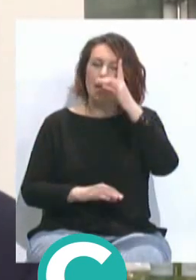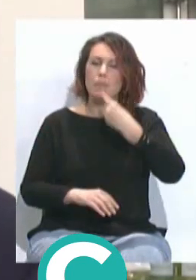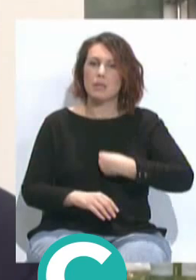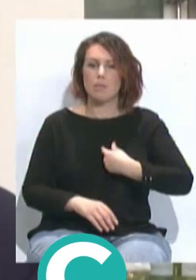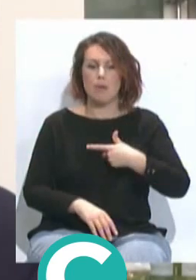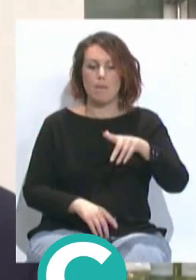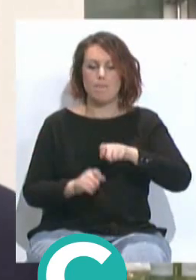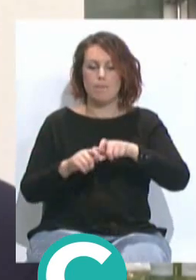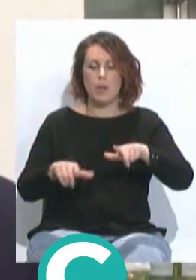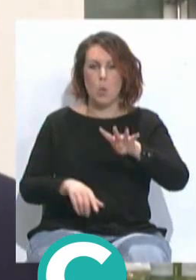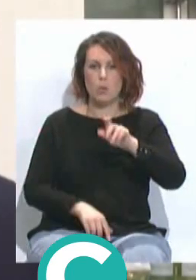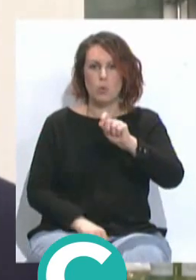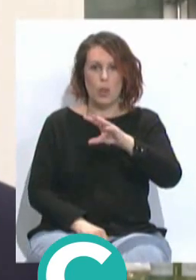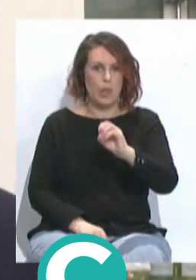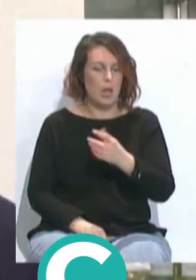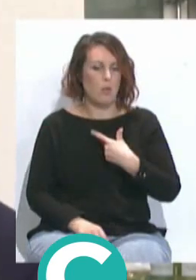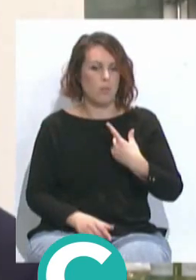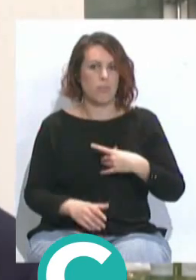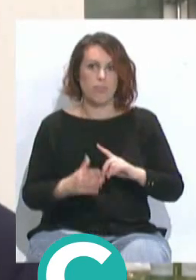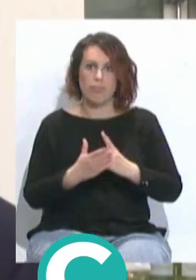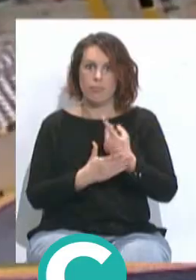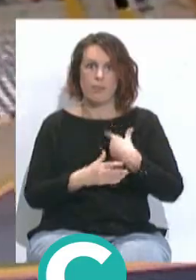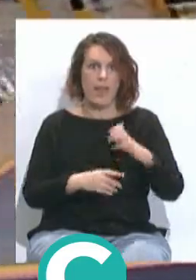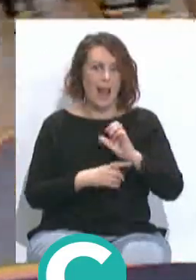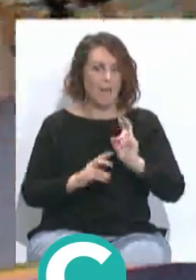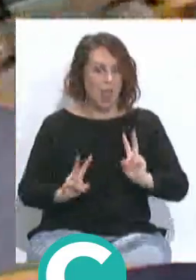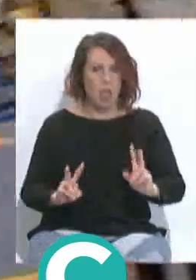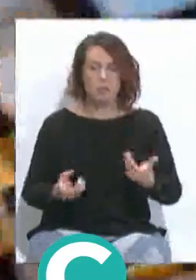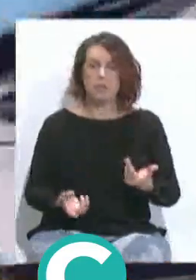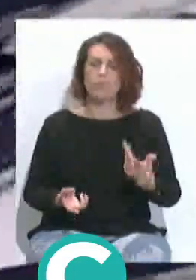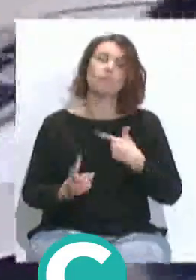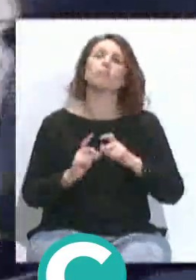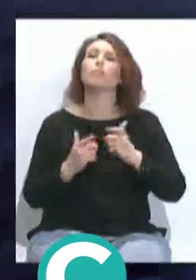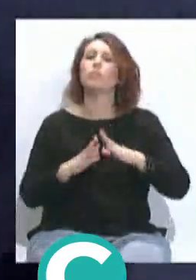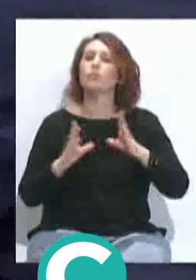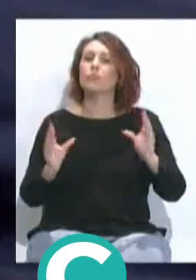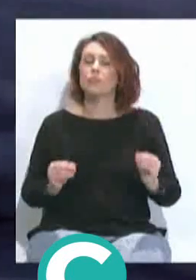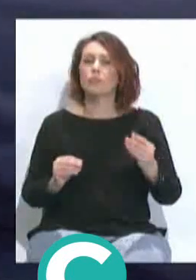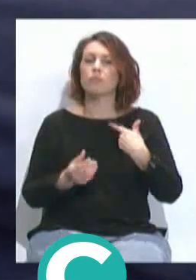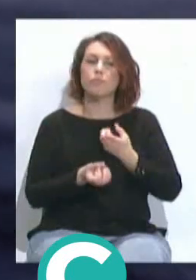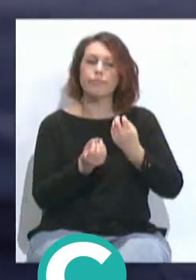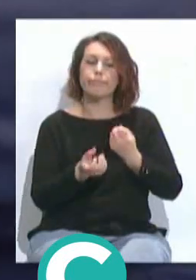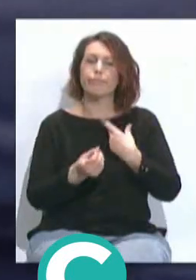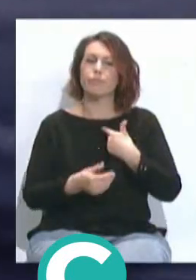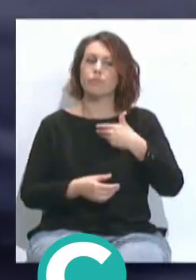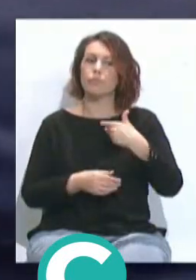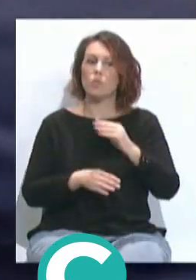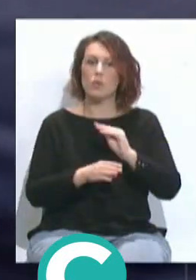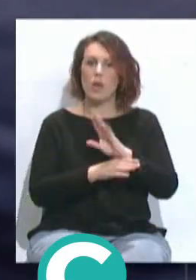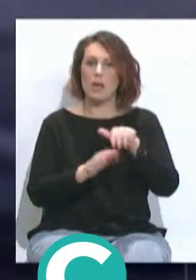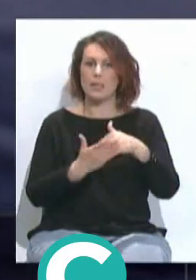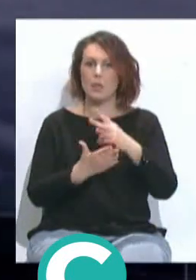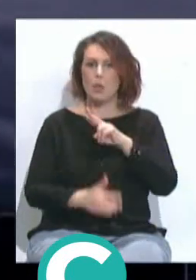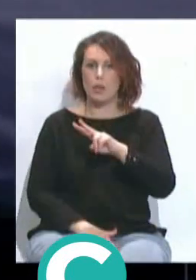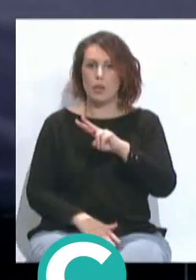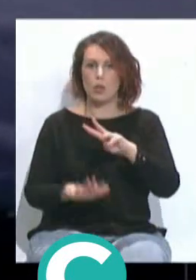una planta 4.0, más puntera en todo lo que son las energías verdes. Por último, la Junta de Andalucía ha informado de una previsión de inversiones de hasta